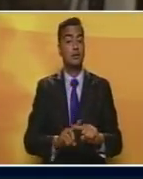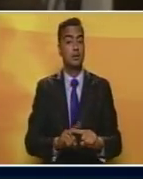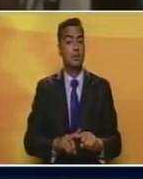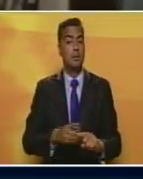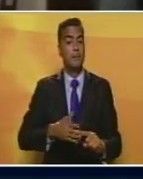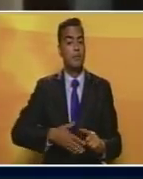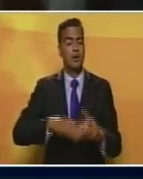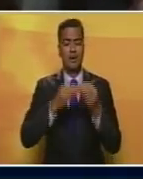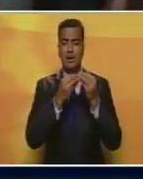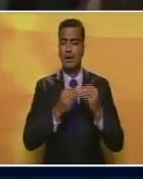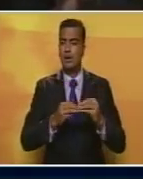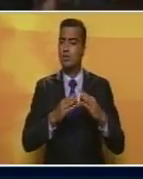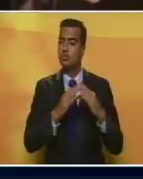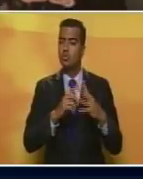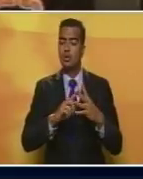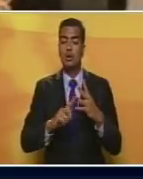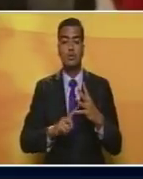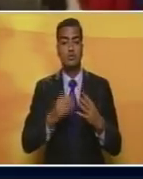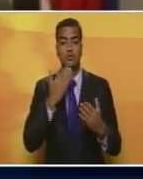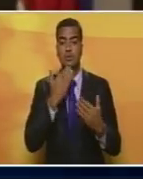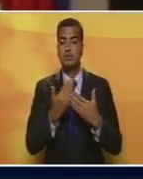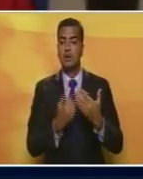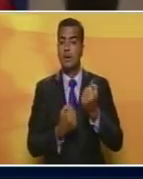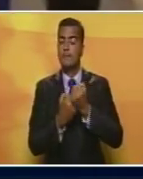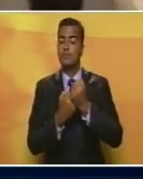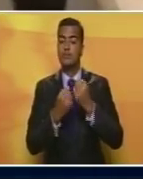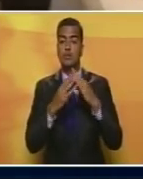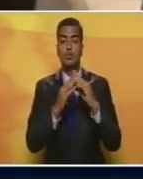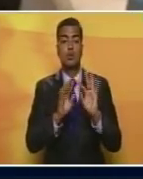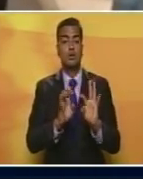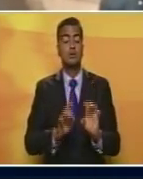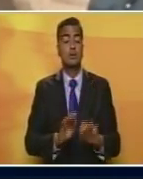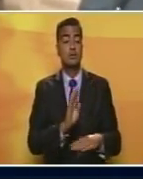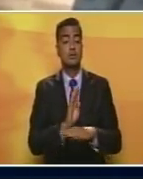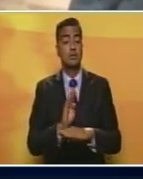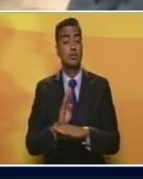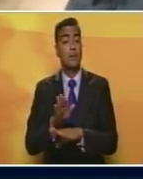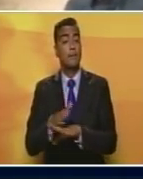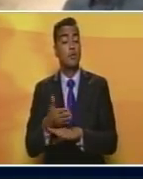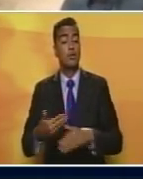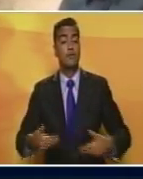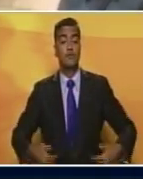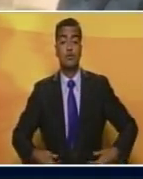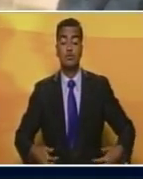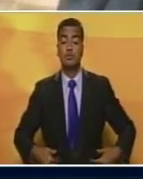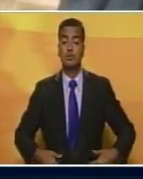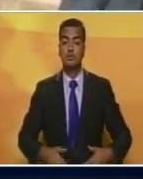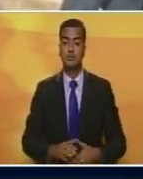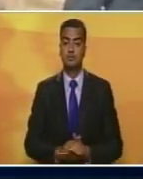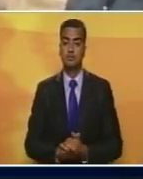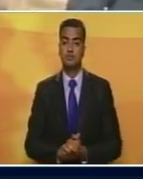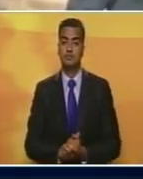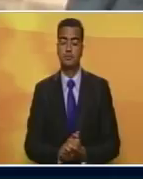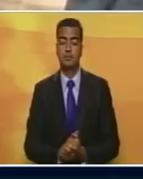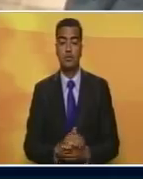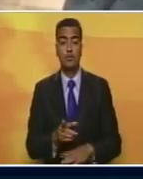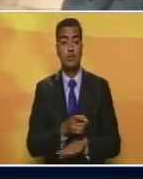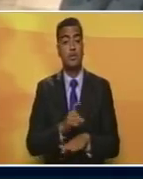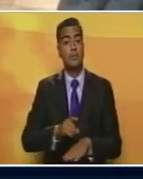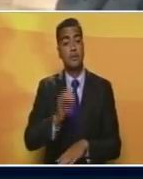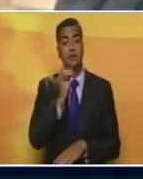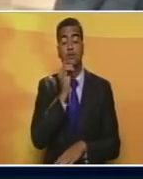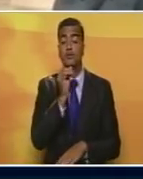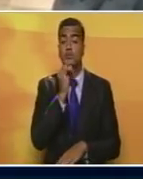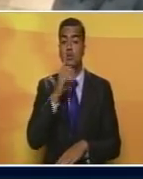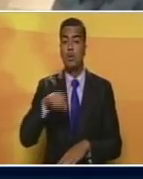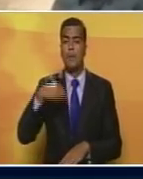el Palacio de Gobierno. Prieto afirmó que el Ejecutivo Regional ha tenido avances importantes en el tema eléctrico y que su equipo viene